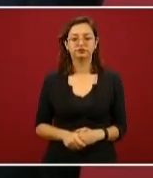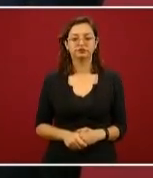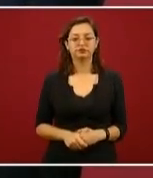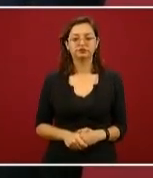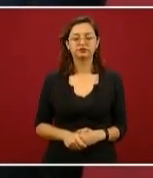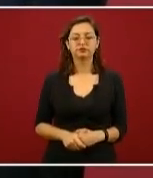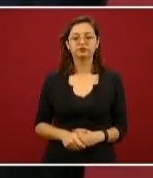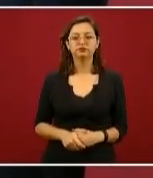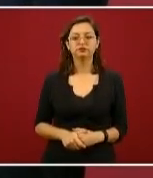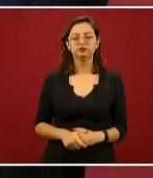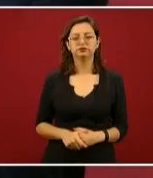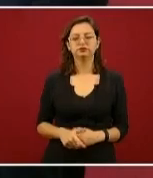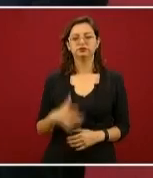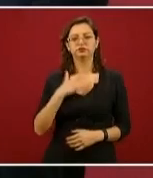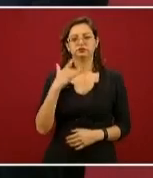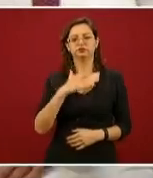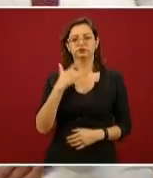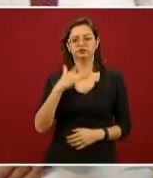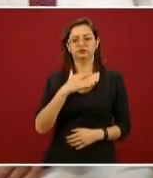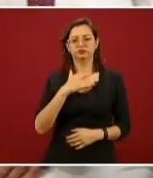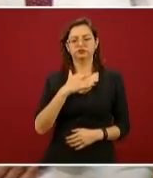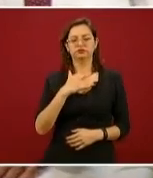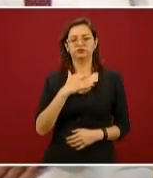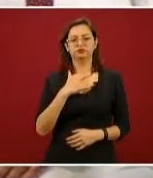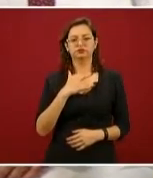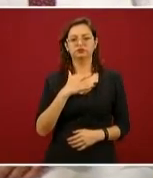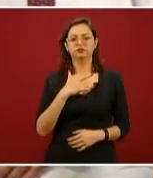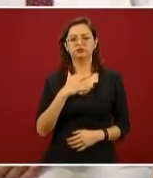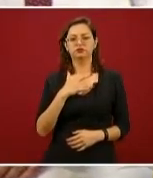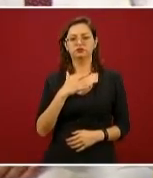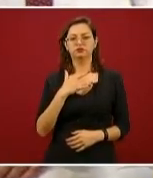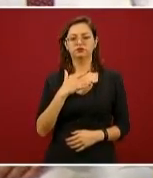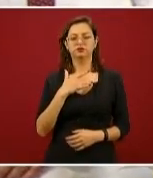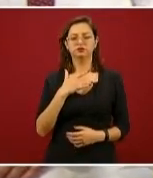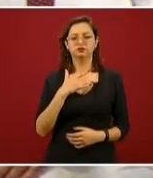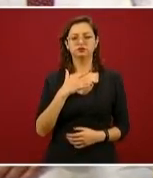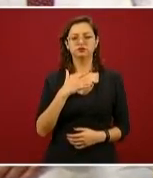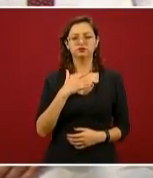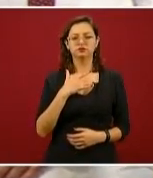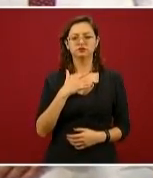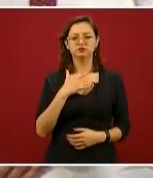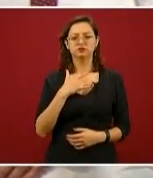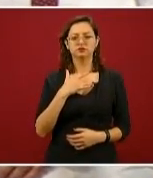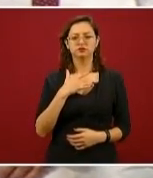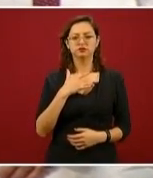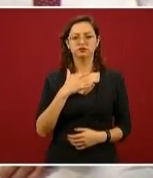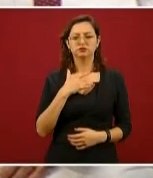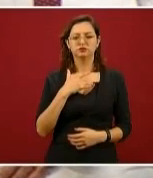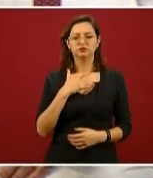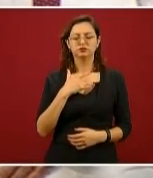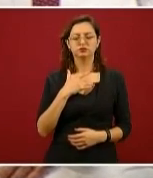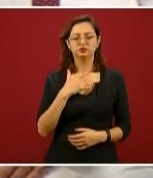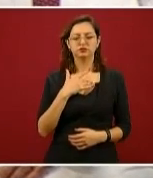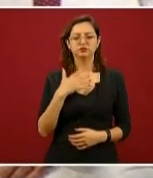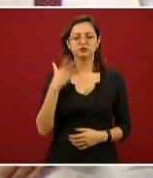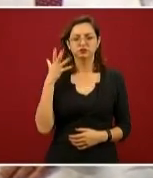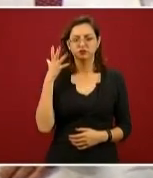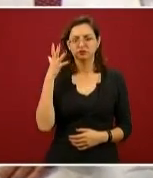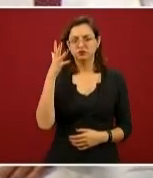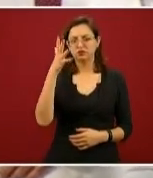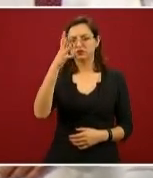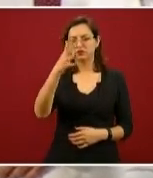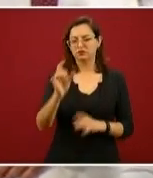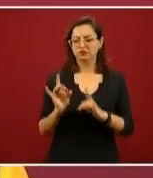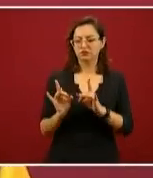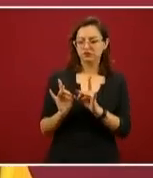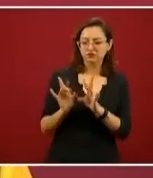Hicimos una proyección en cuanto a cómo podríamos emplear estas capacidades que